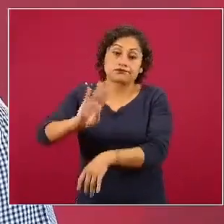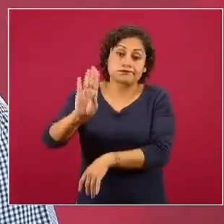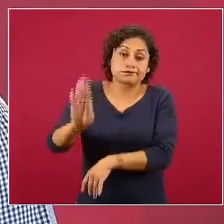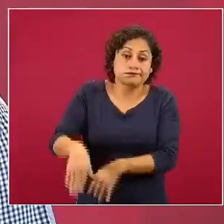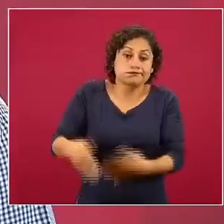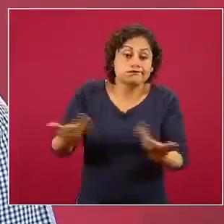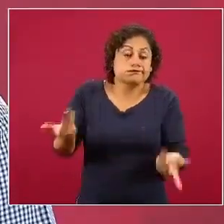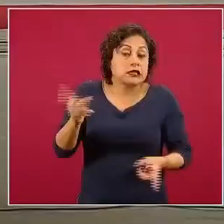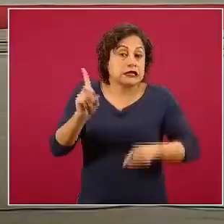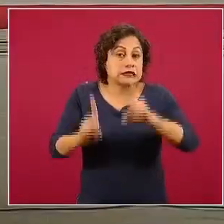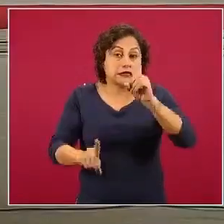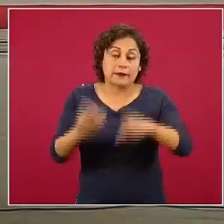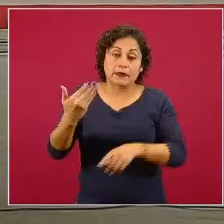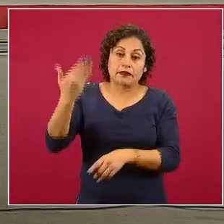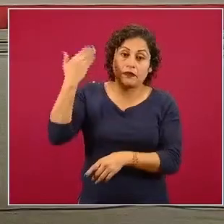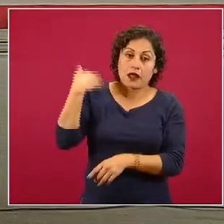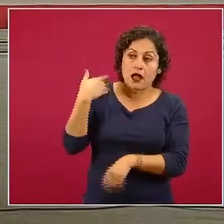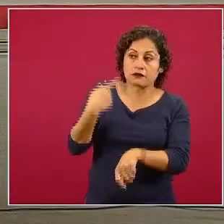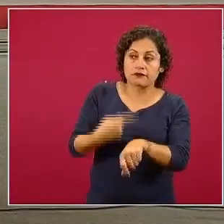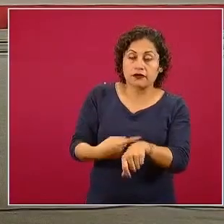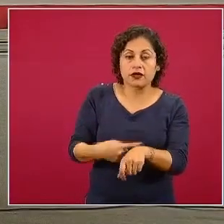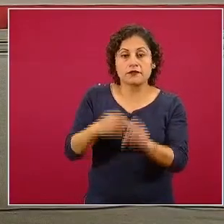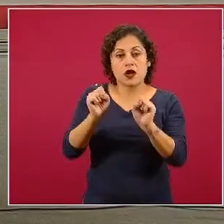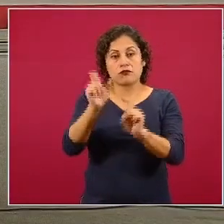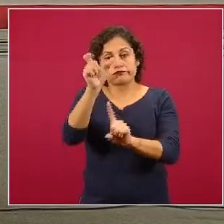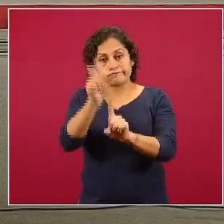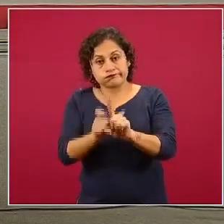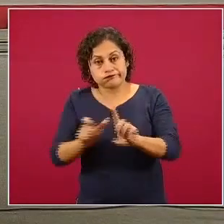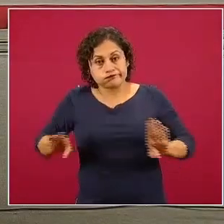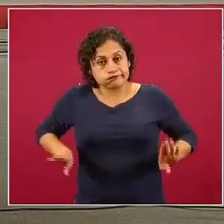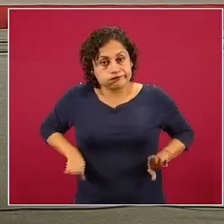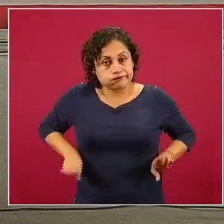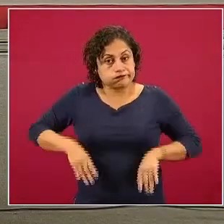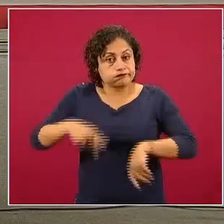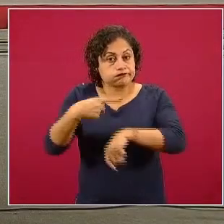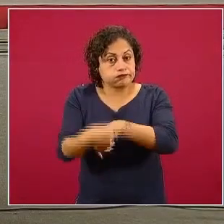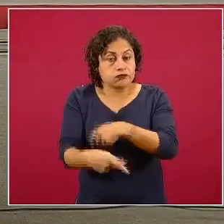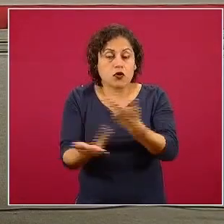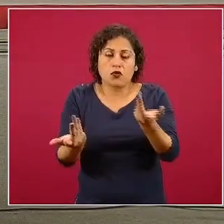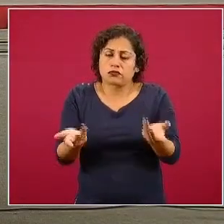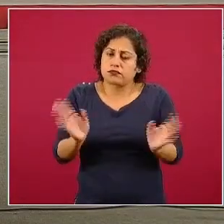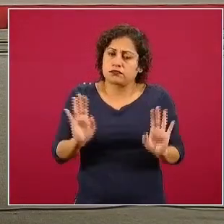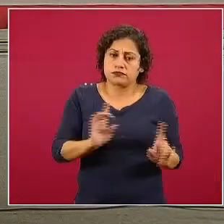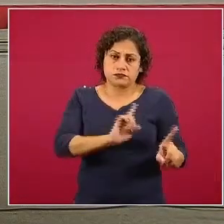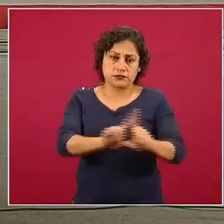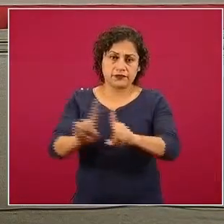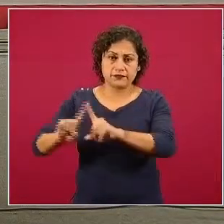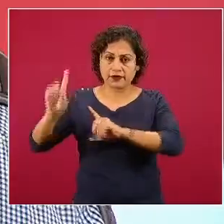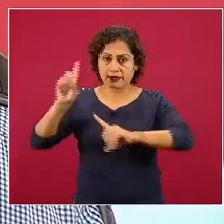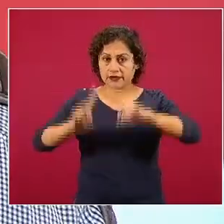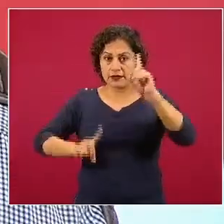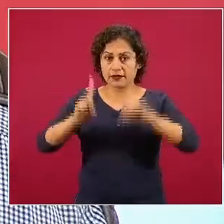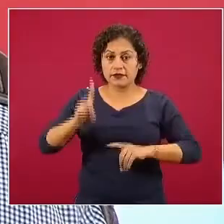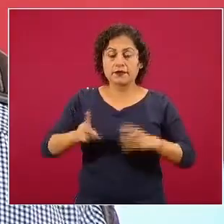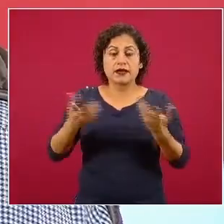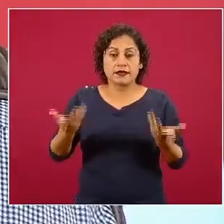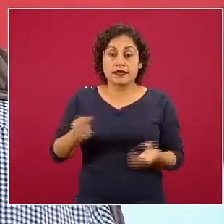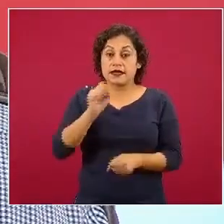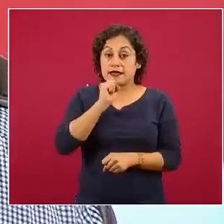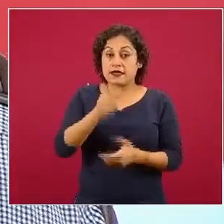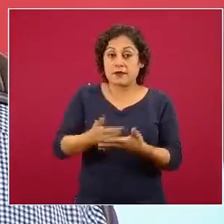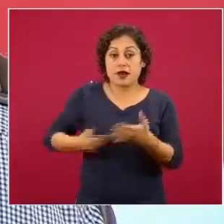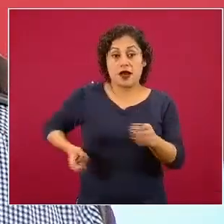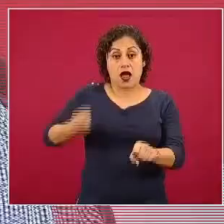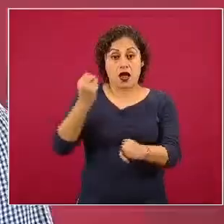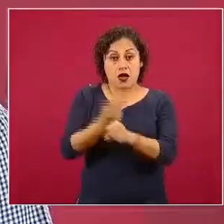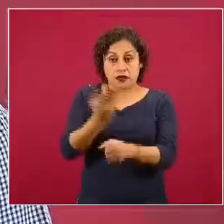atender a estas personas, sino también depende de la oportunidad con que la persona está demandando la atención. Y aquí viene